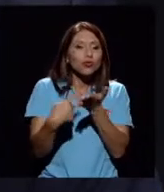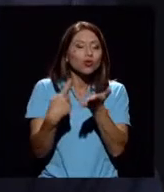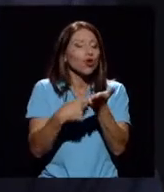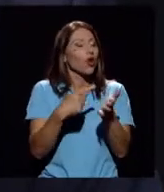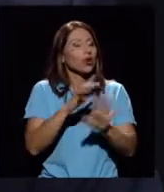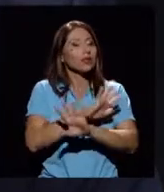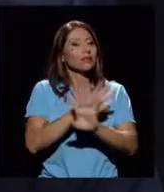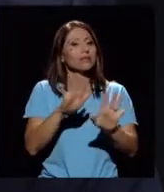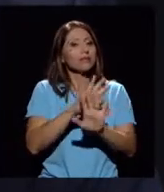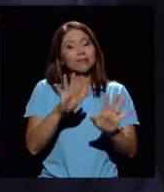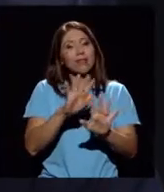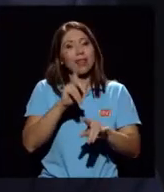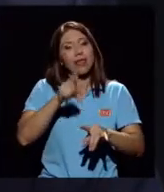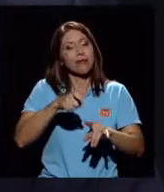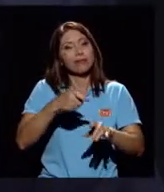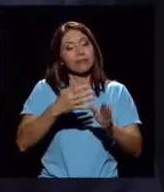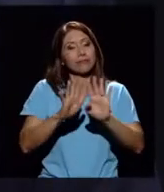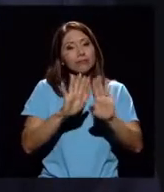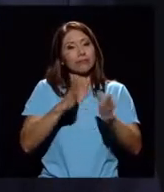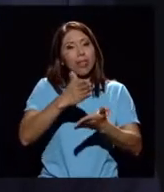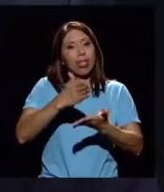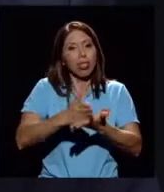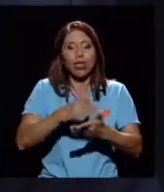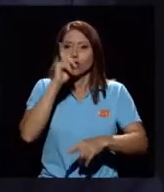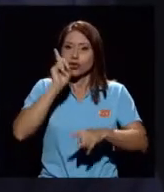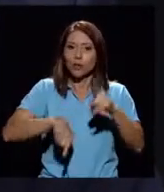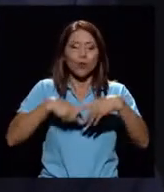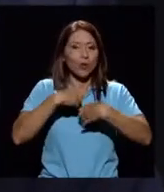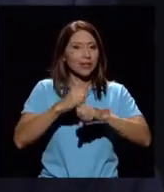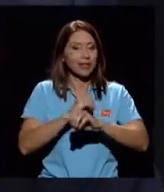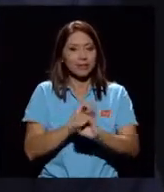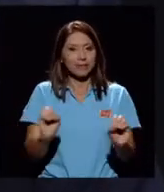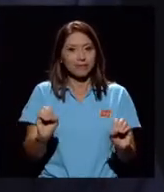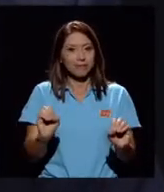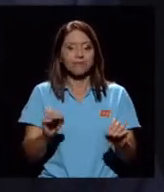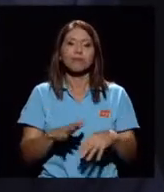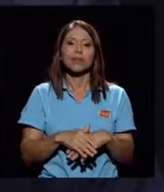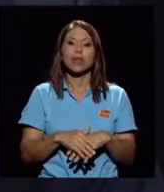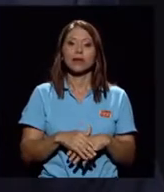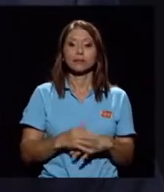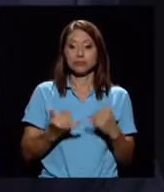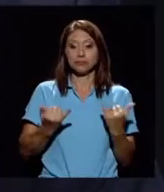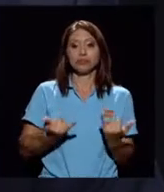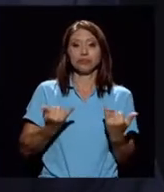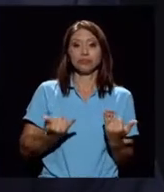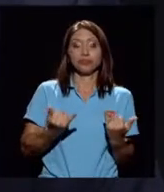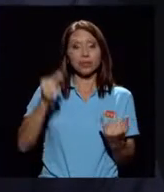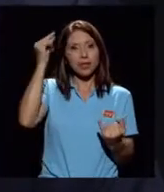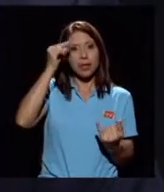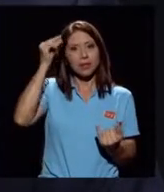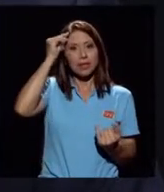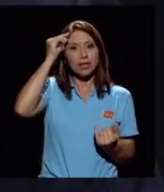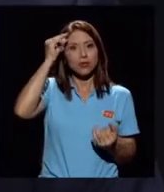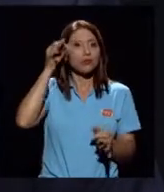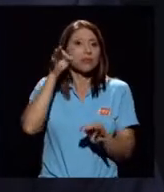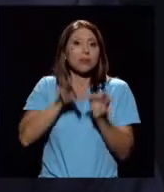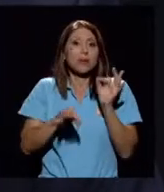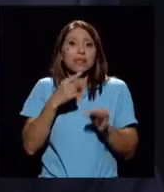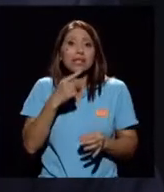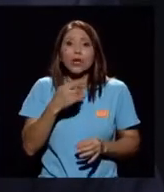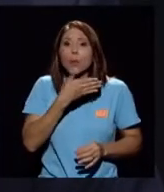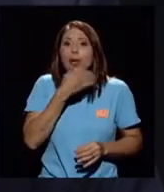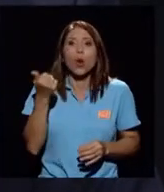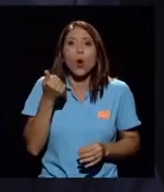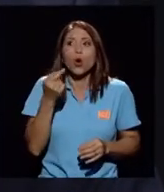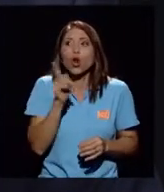político que eso implicó y no si no se pudo hacer en esta administración es simplemente se dijo mejor no hagamos no